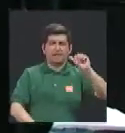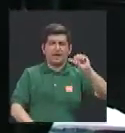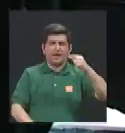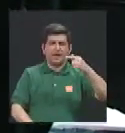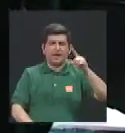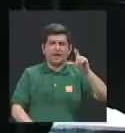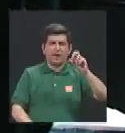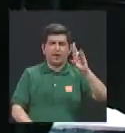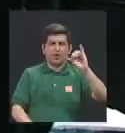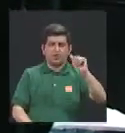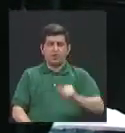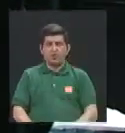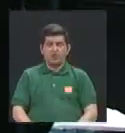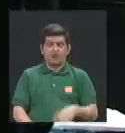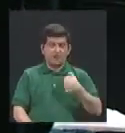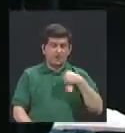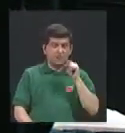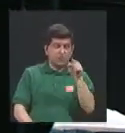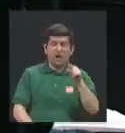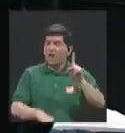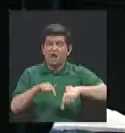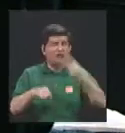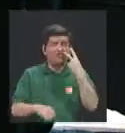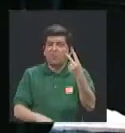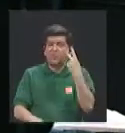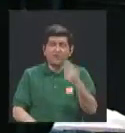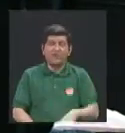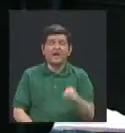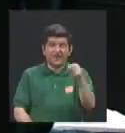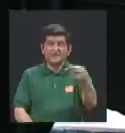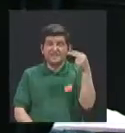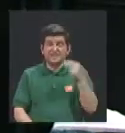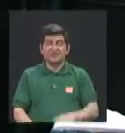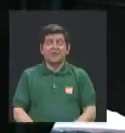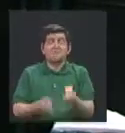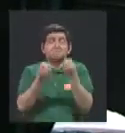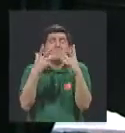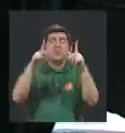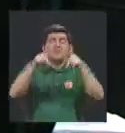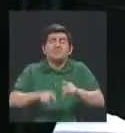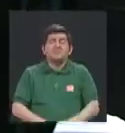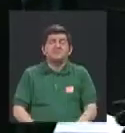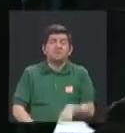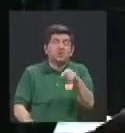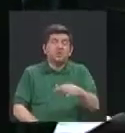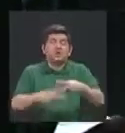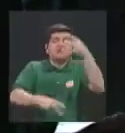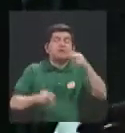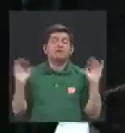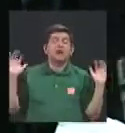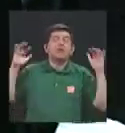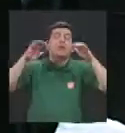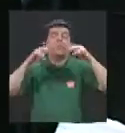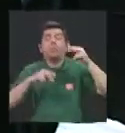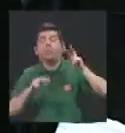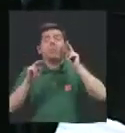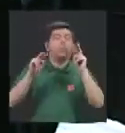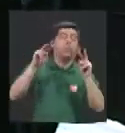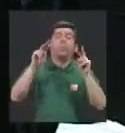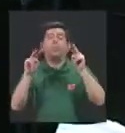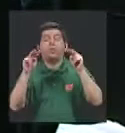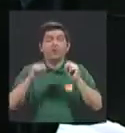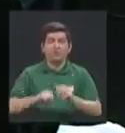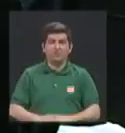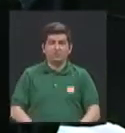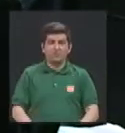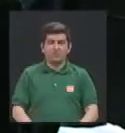La Gloria, yo no pude verlas. Esa es la anécdota que referimos al principio. Yo no pude verlas porque era tal la cantidad de gente que estaba en la ventana,